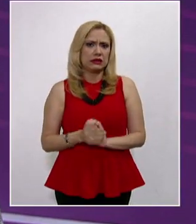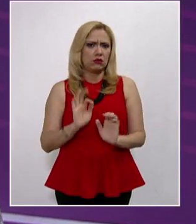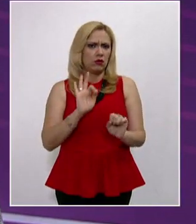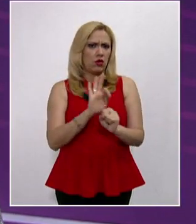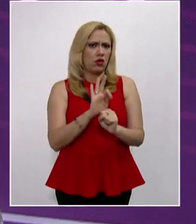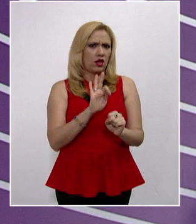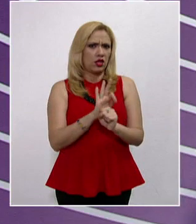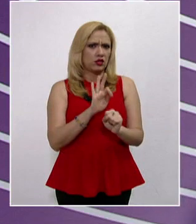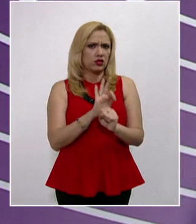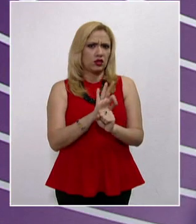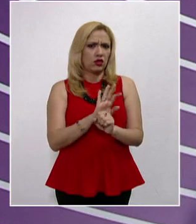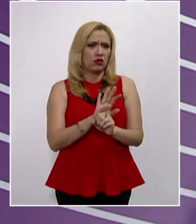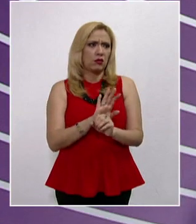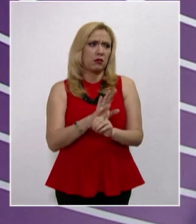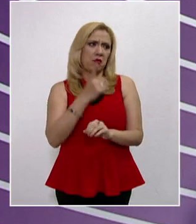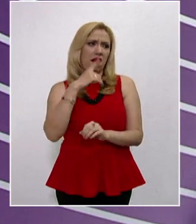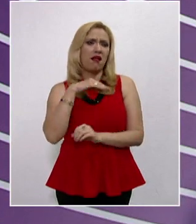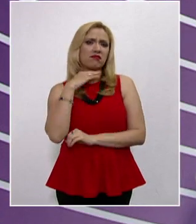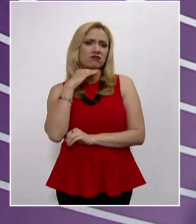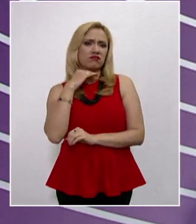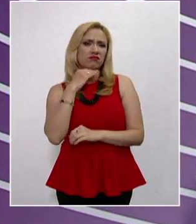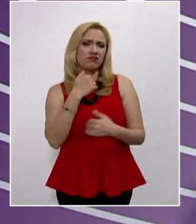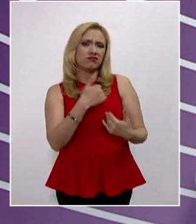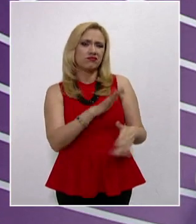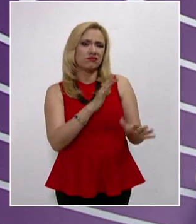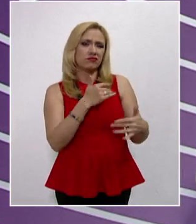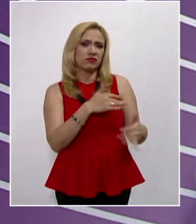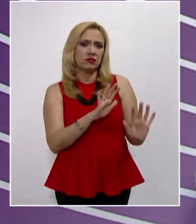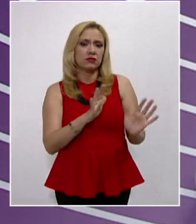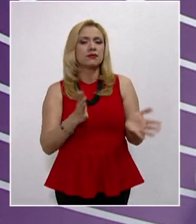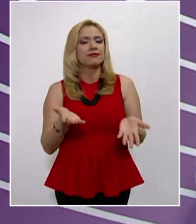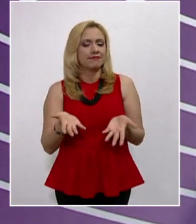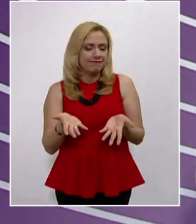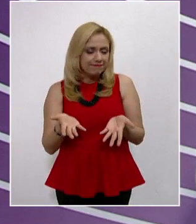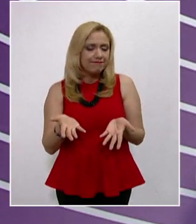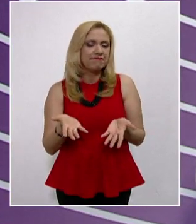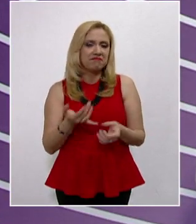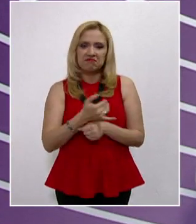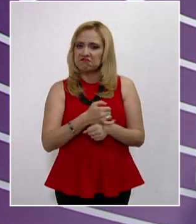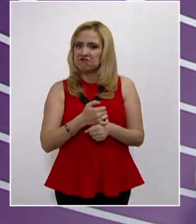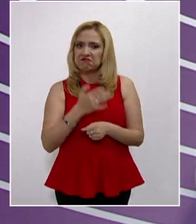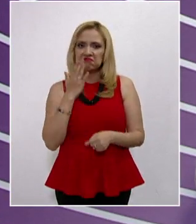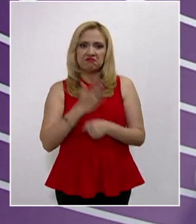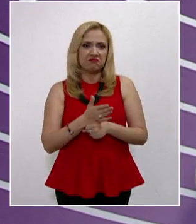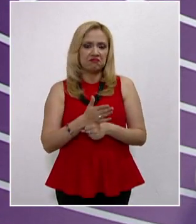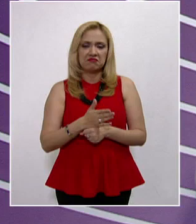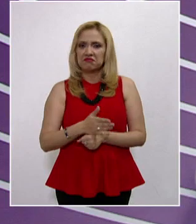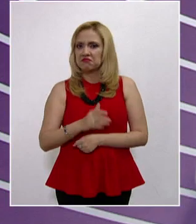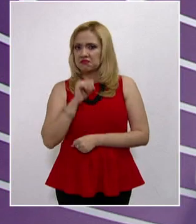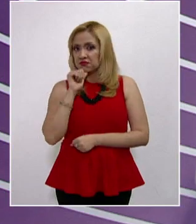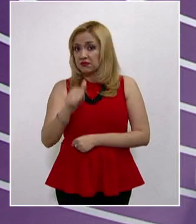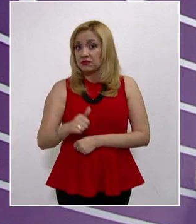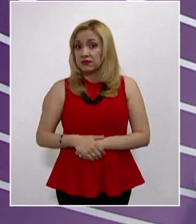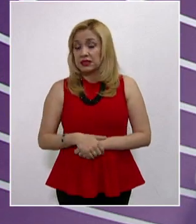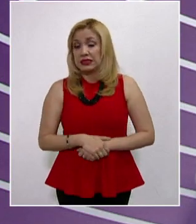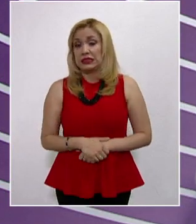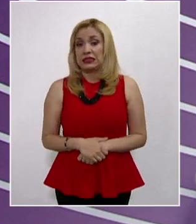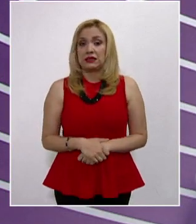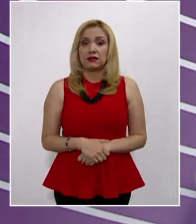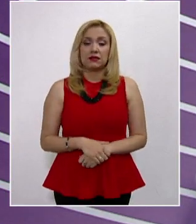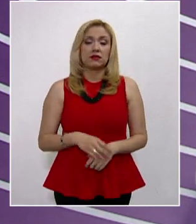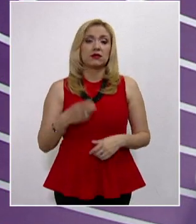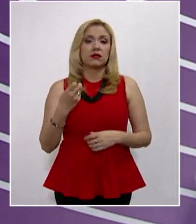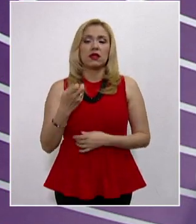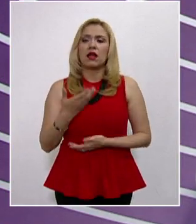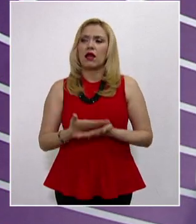digamos, entonces contra la impunidad, para que realmente se investiguen y castiguen este tipo de delitos. Y en esa